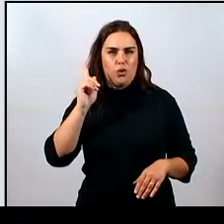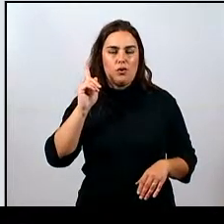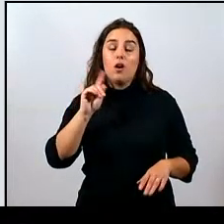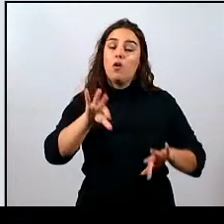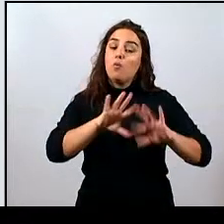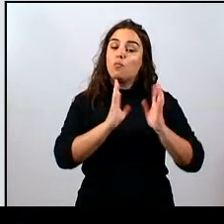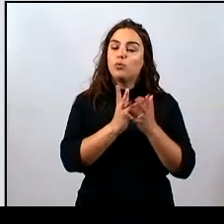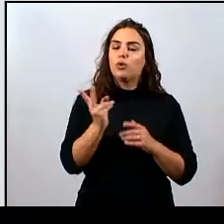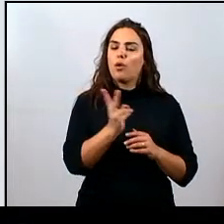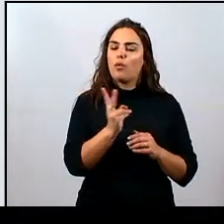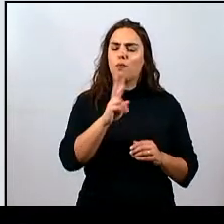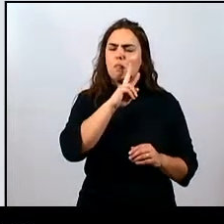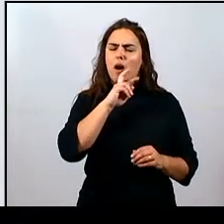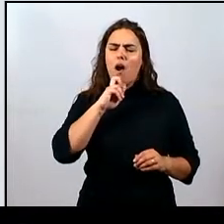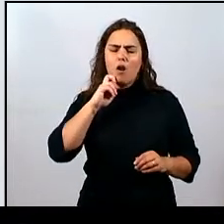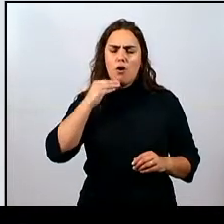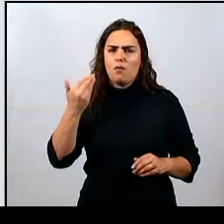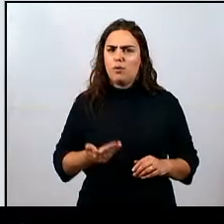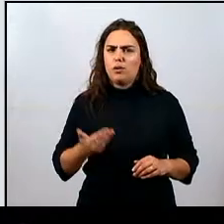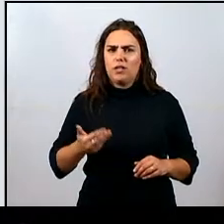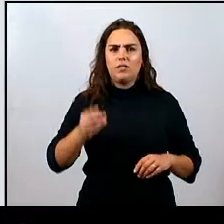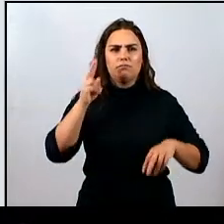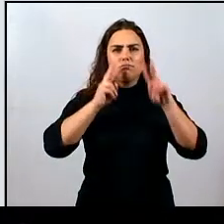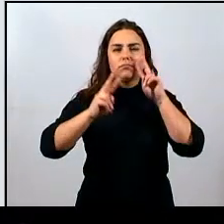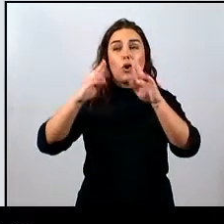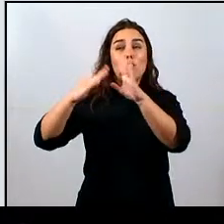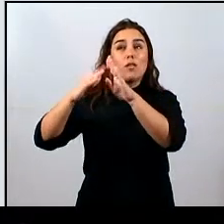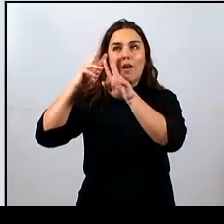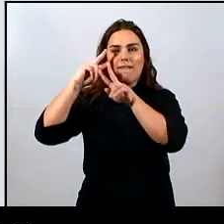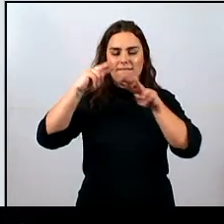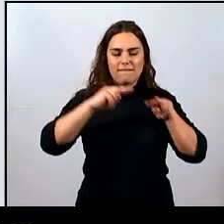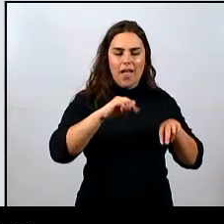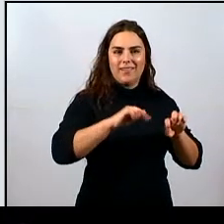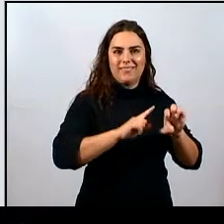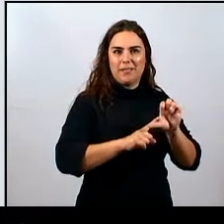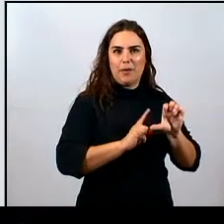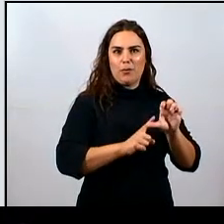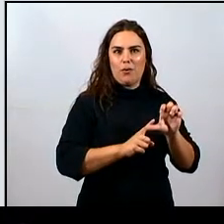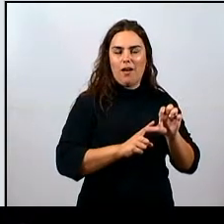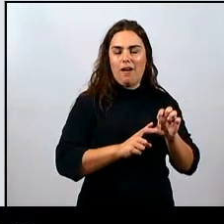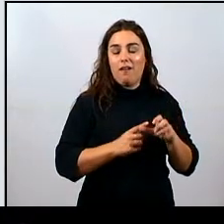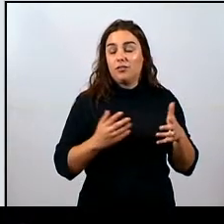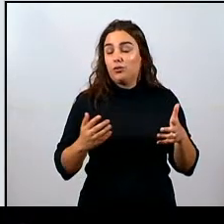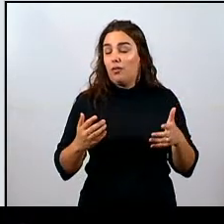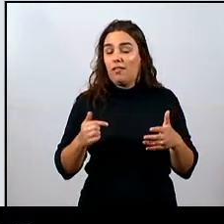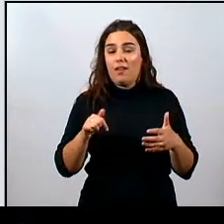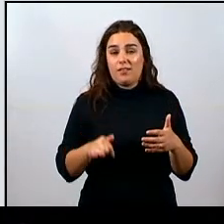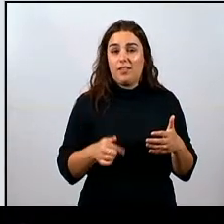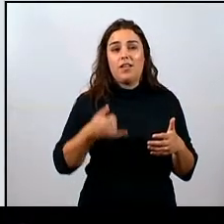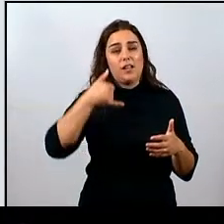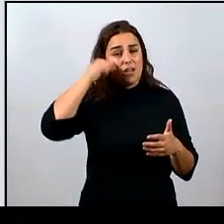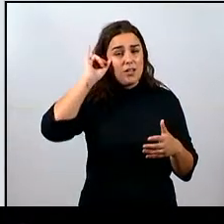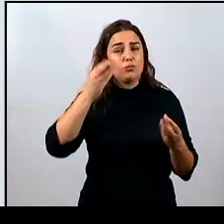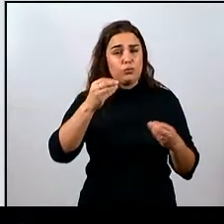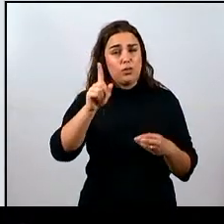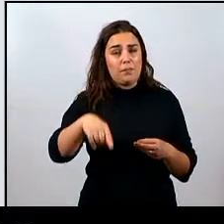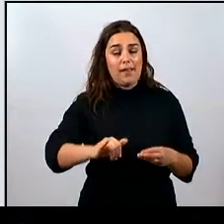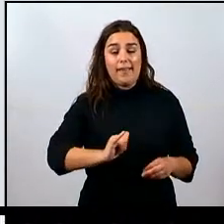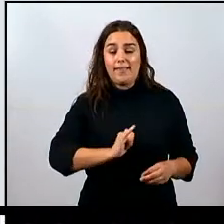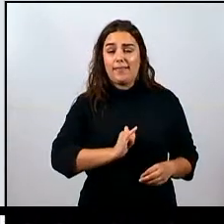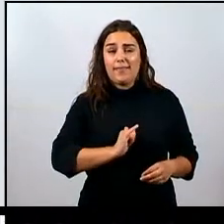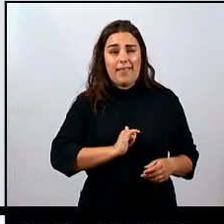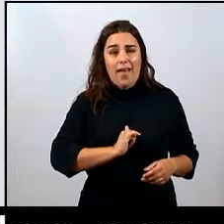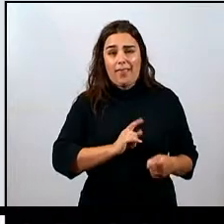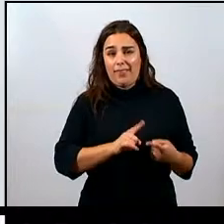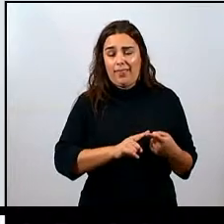muy apreciados y visibilizados por la Comunidad de Madrid. Y aquí nos jugamos mucho también, nos jugamos nuestra identidad, nos